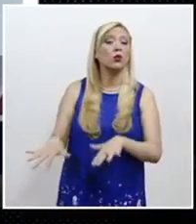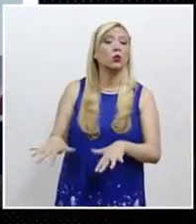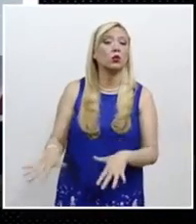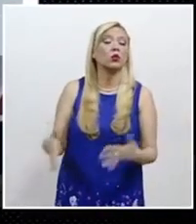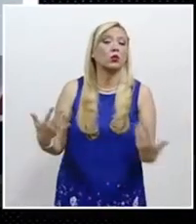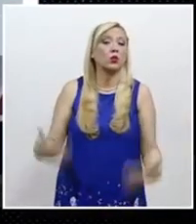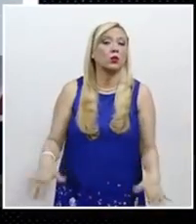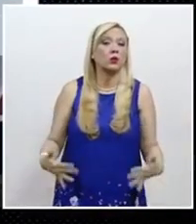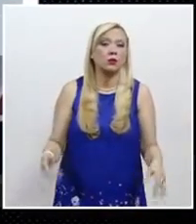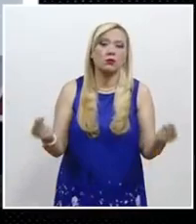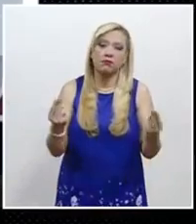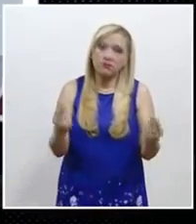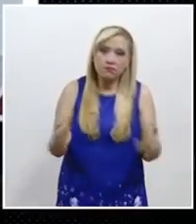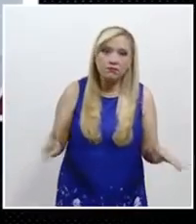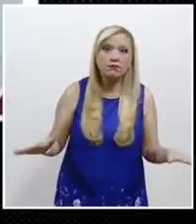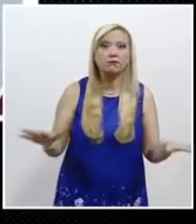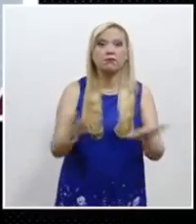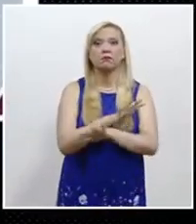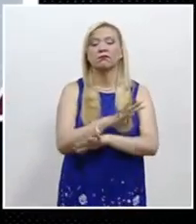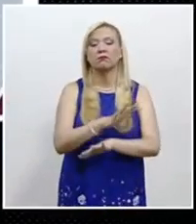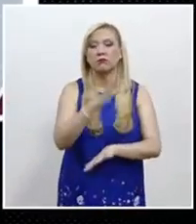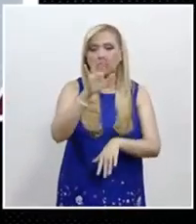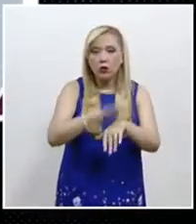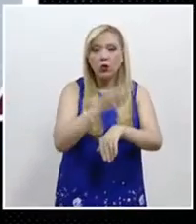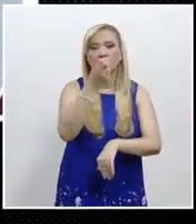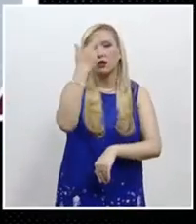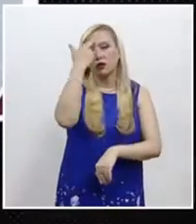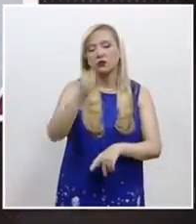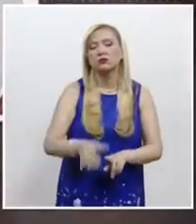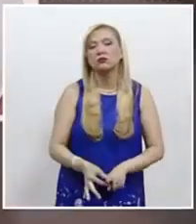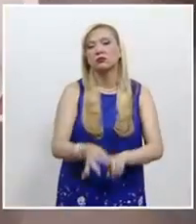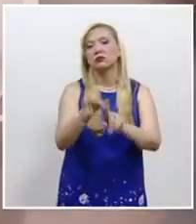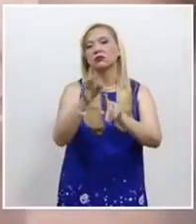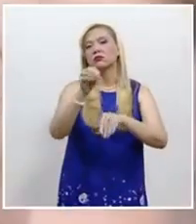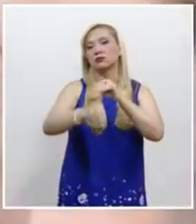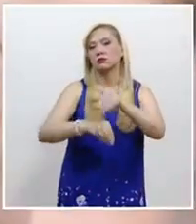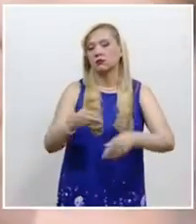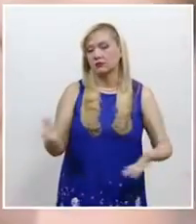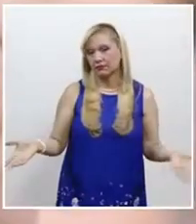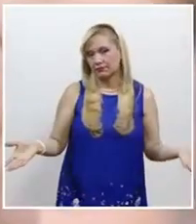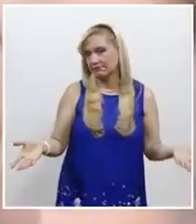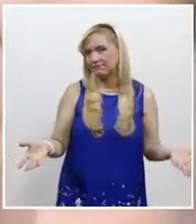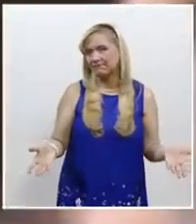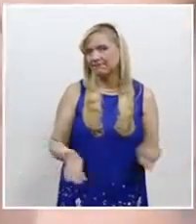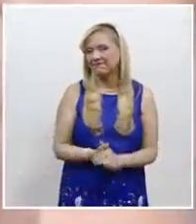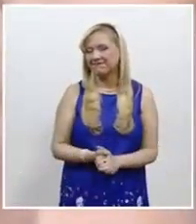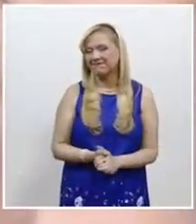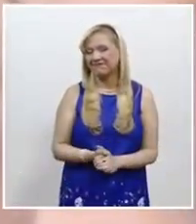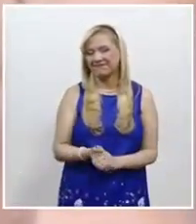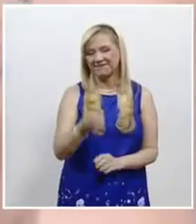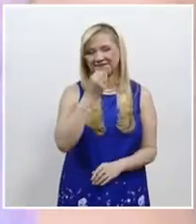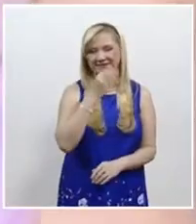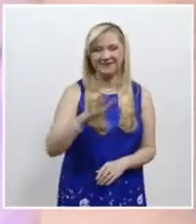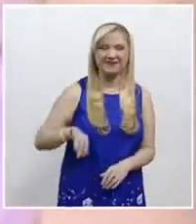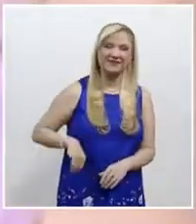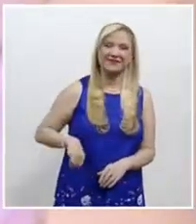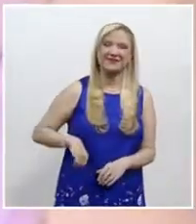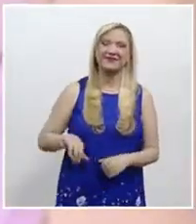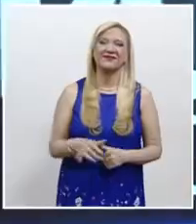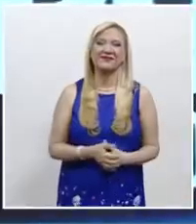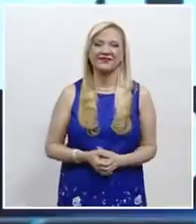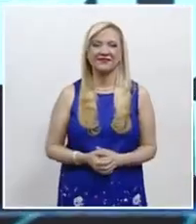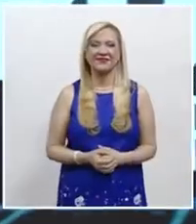notoria importancia en nuestro país que generaron interés por reformarla. Poder Informativo, Óscar